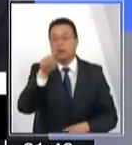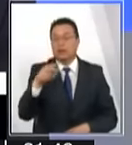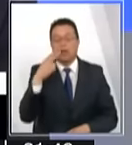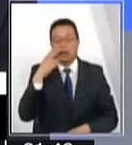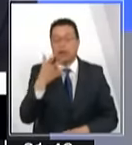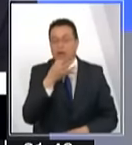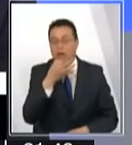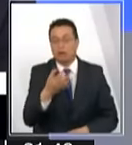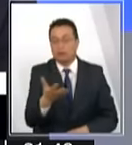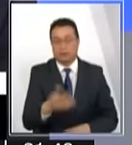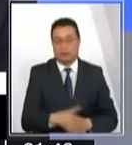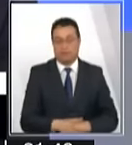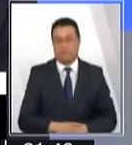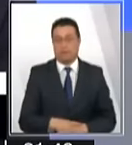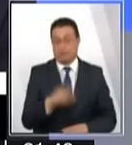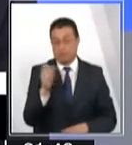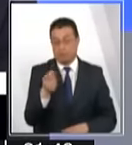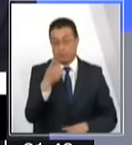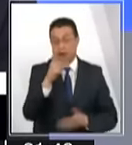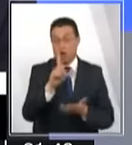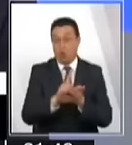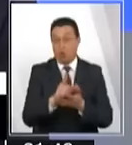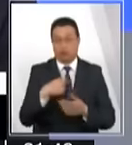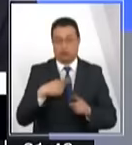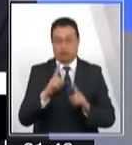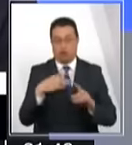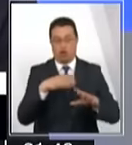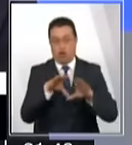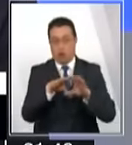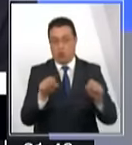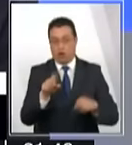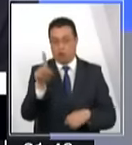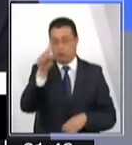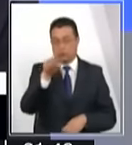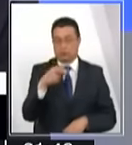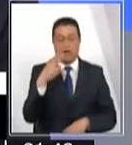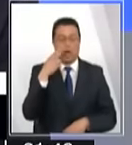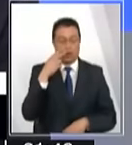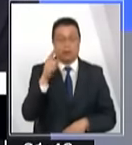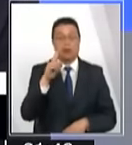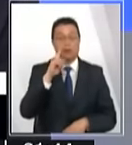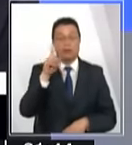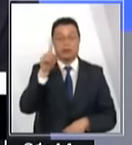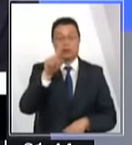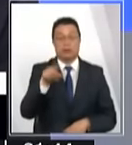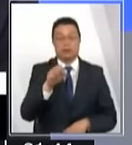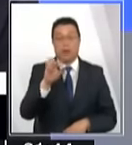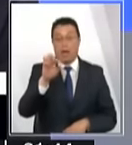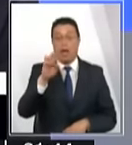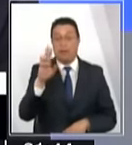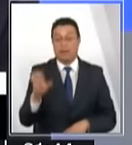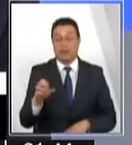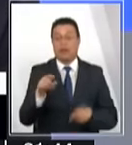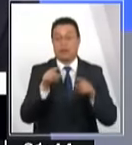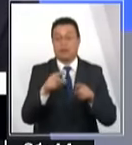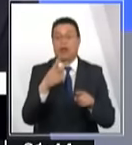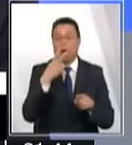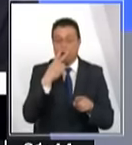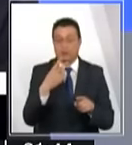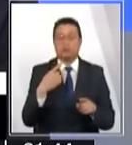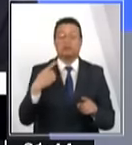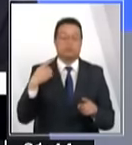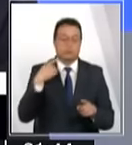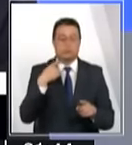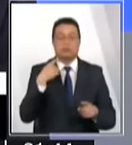bueno en primer lugar nosotros no compartimos la decisión de impuestos internos porque las isapre se ven afectadas